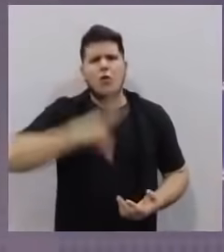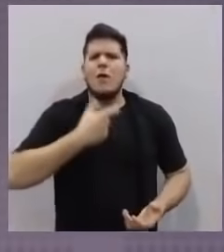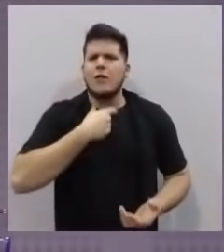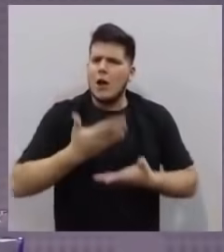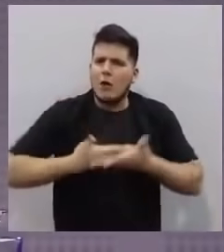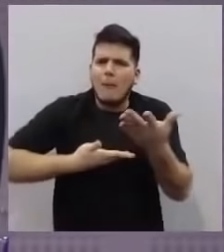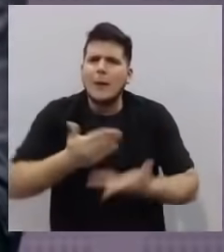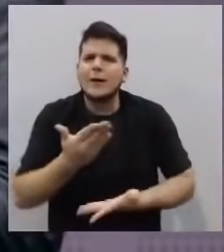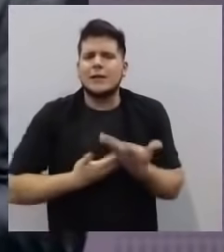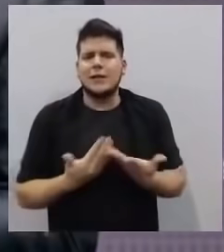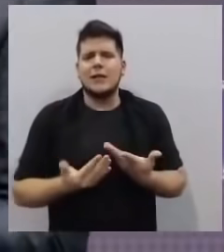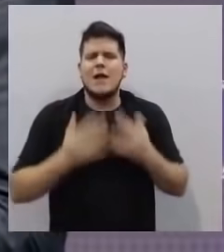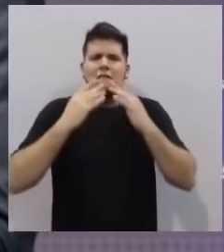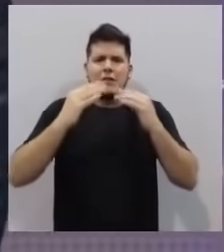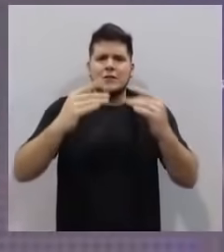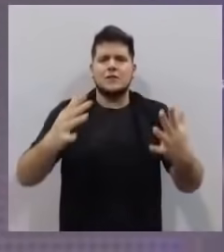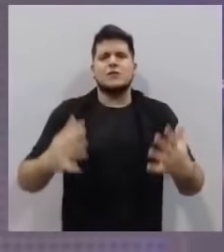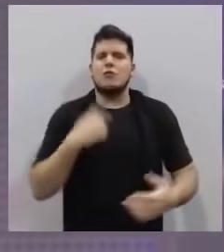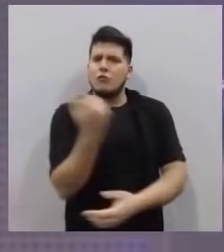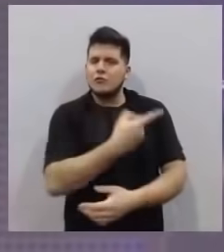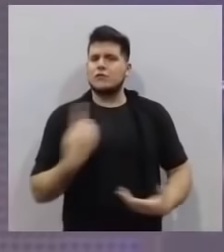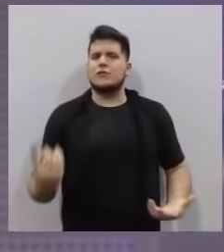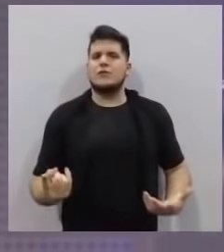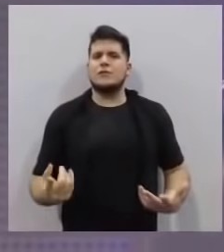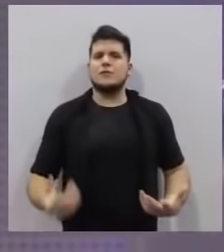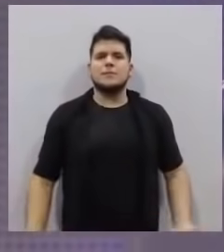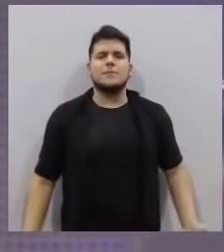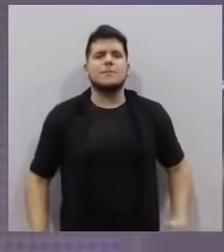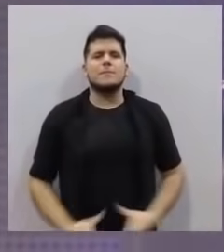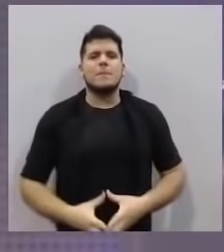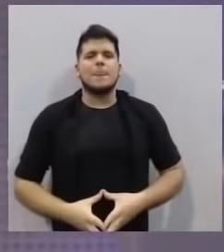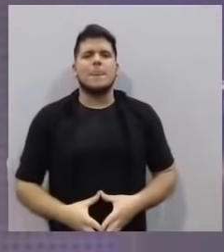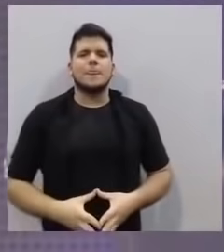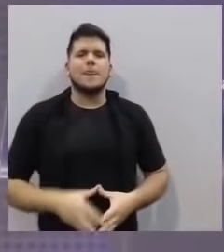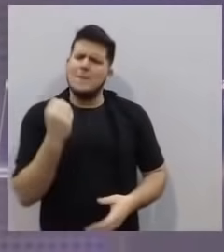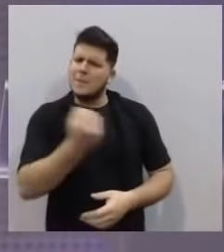fe sal vamos a ver imágenes